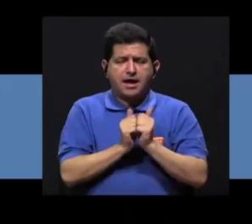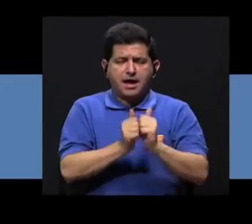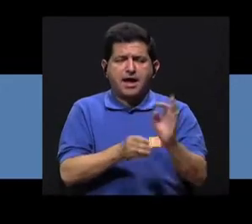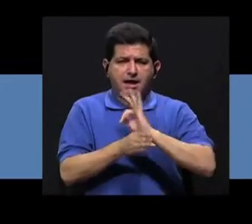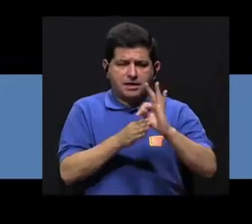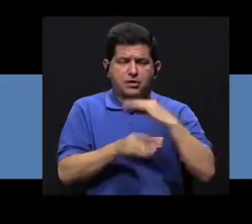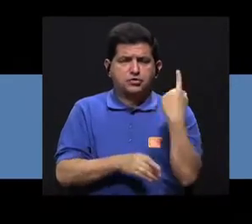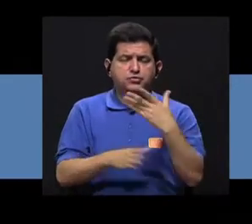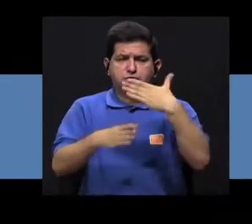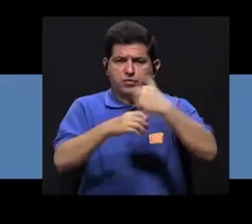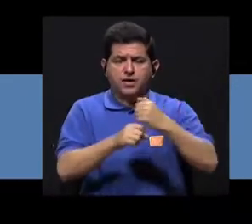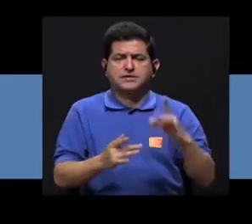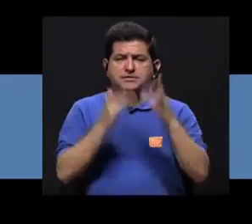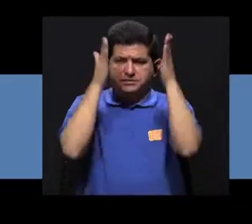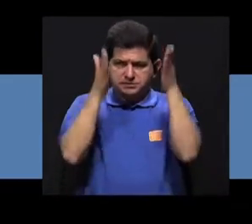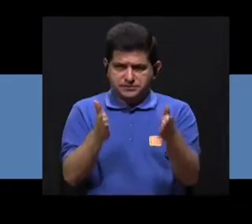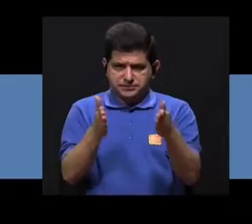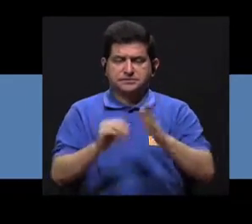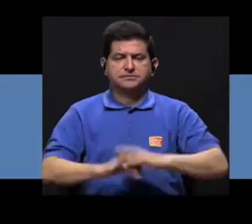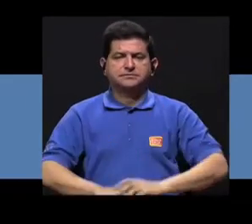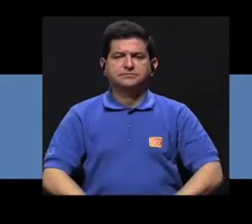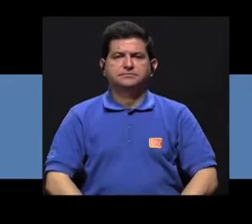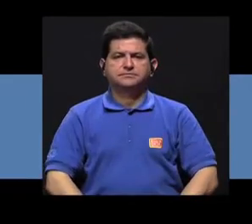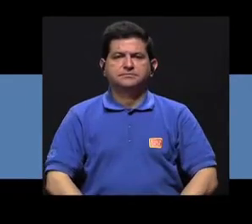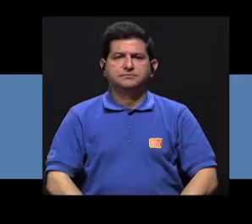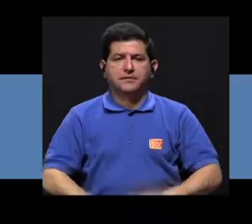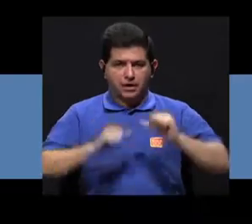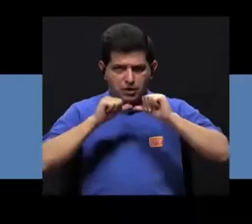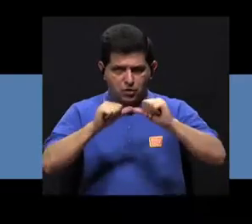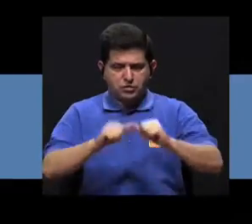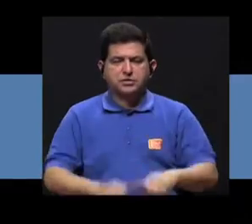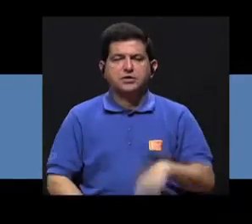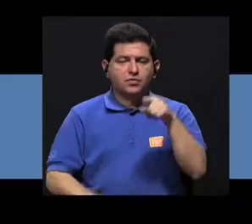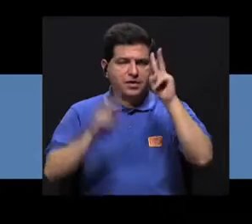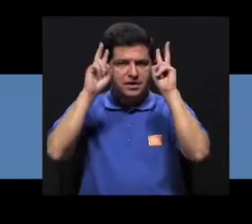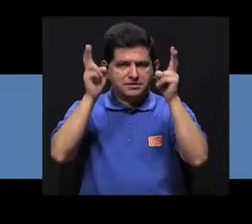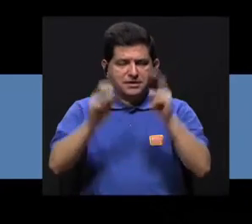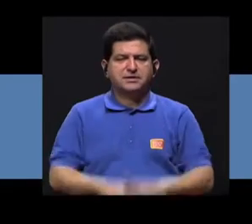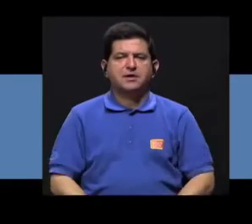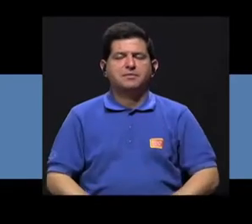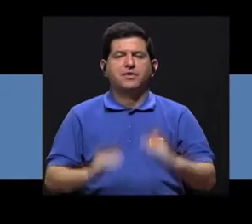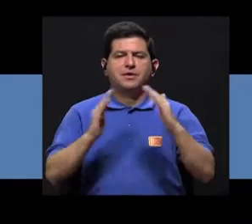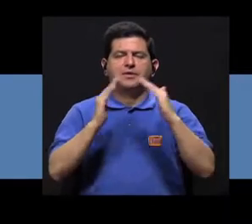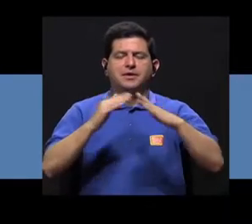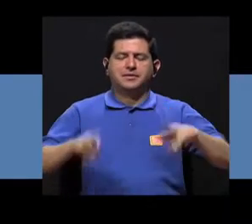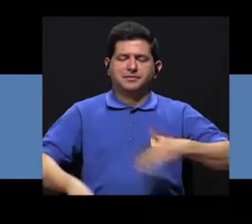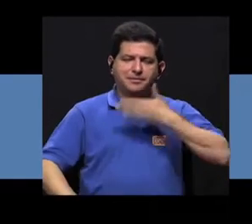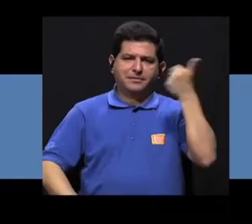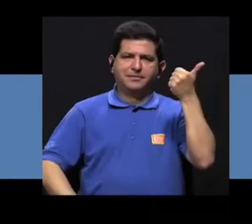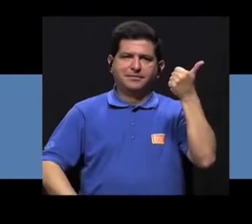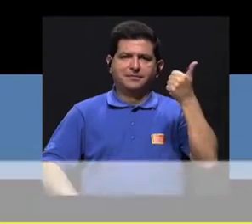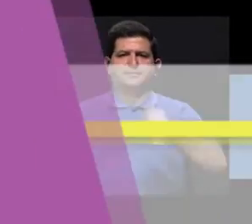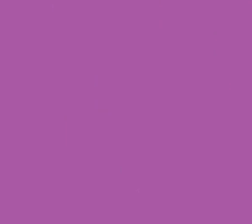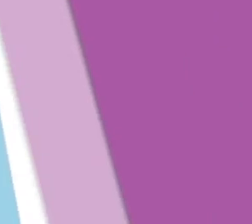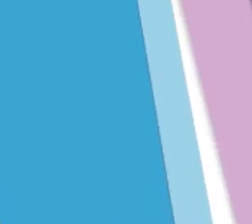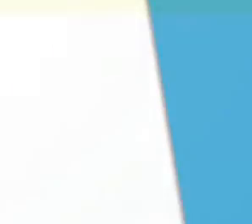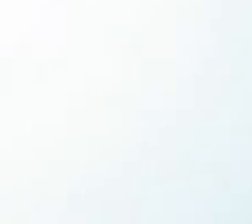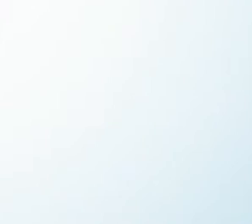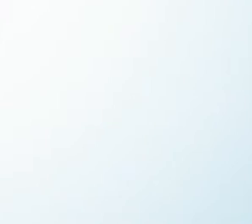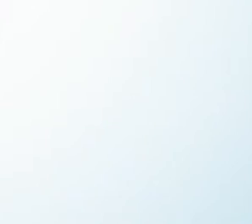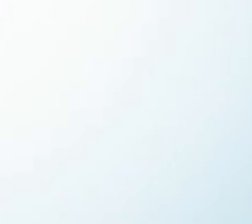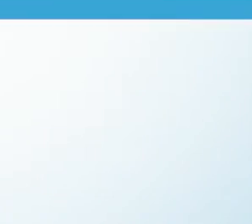solamente puede ser practicada por expertos continuamos con más de este tema en vivir mejor